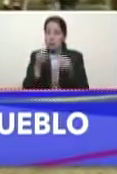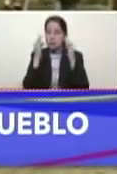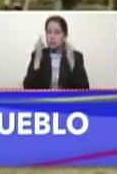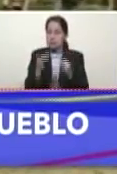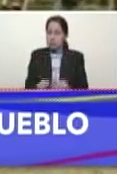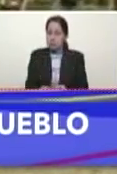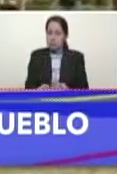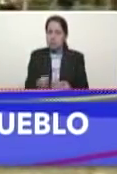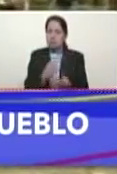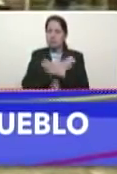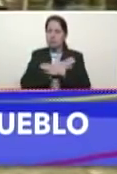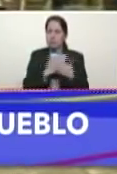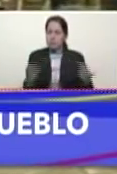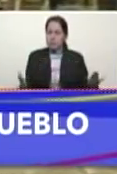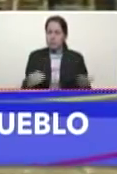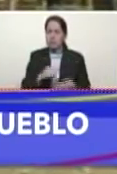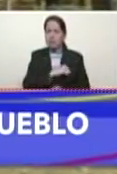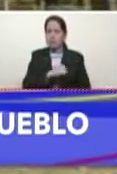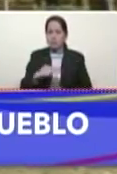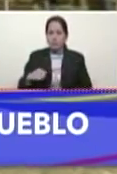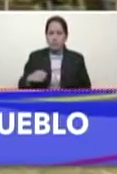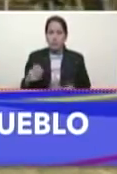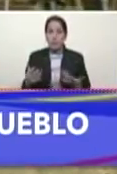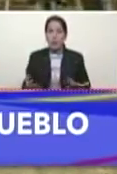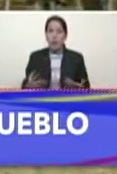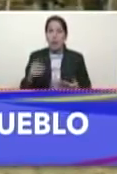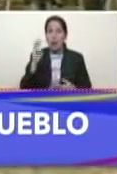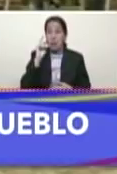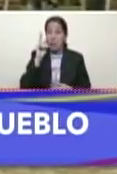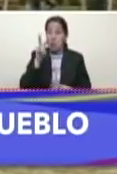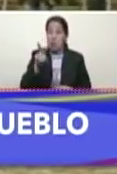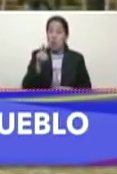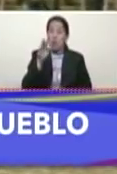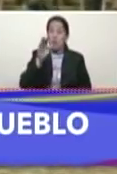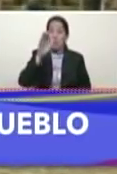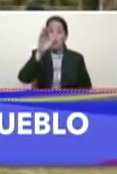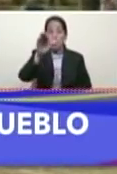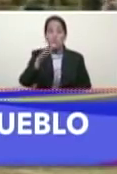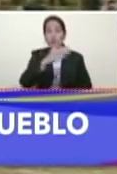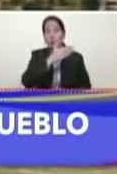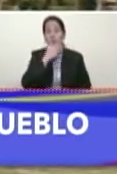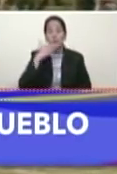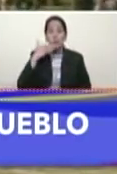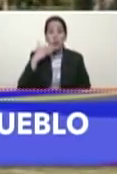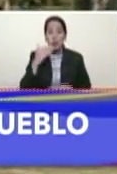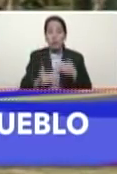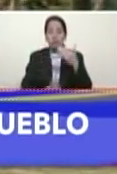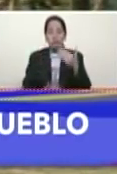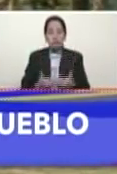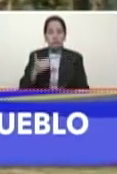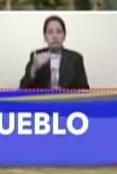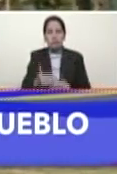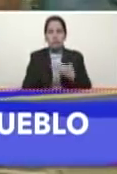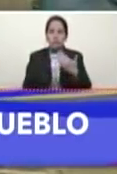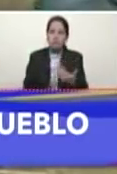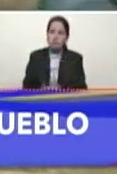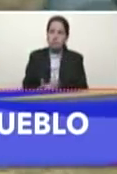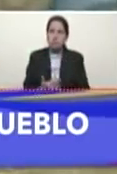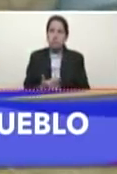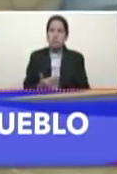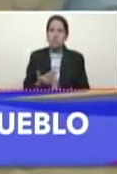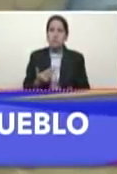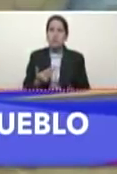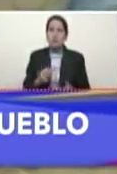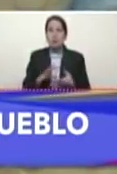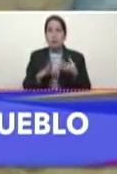soberana, autóctona. Pero por supuesto, presidente, mirando al futuro, luego de ese escalamiento tenemos que ver el encadenamiento productivo,